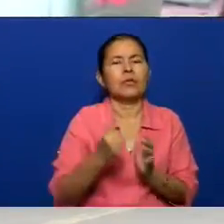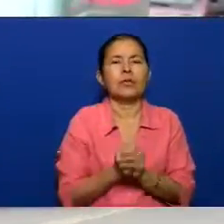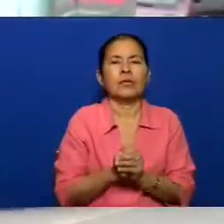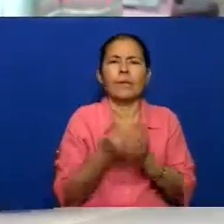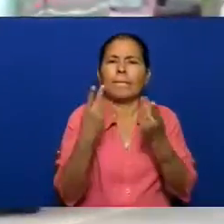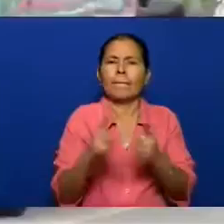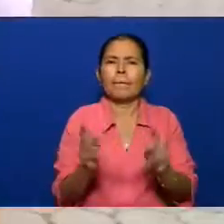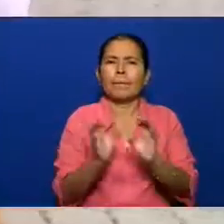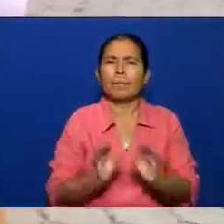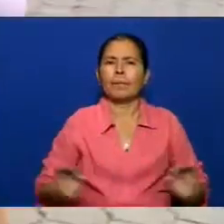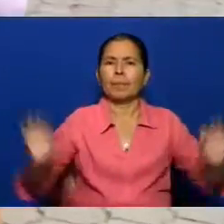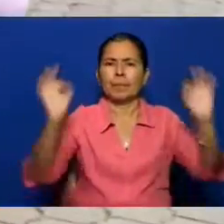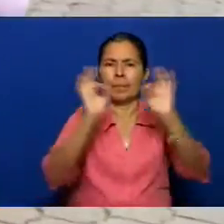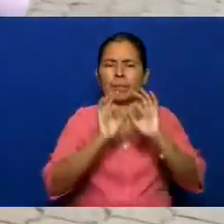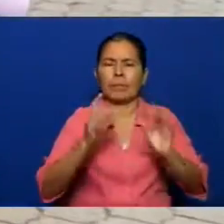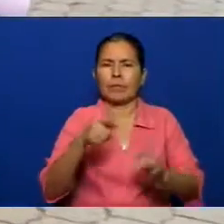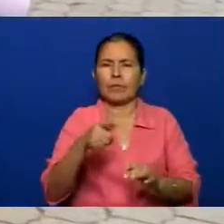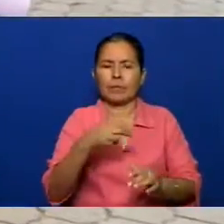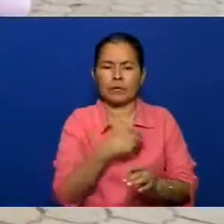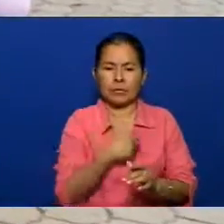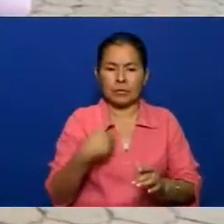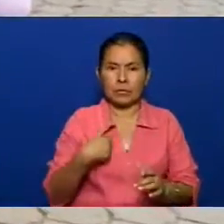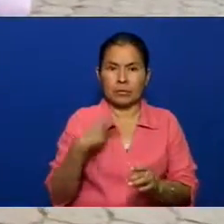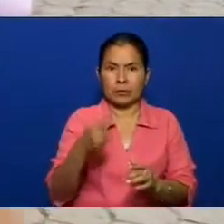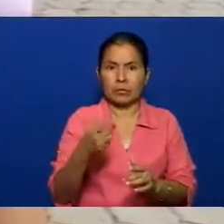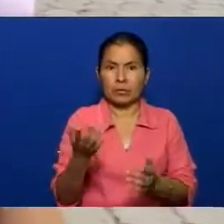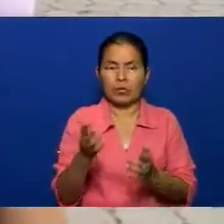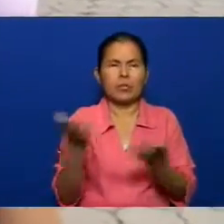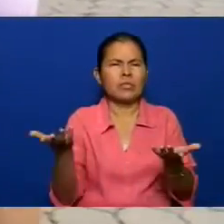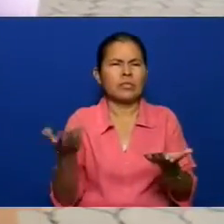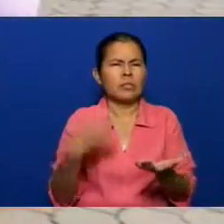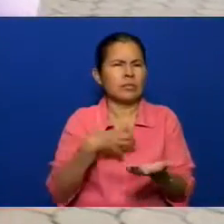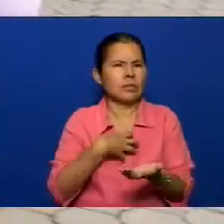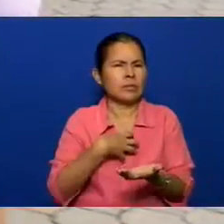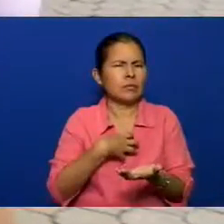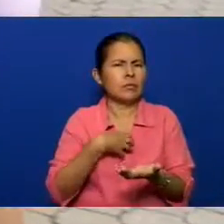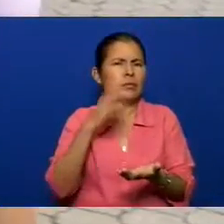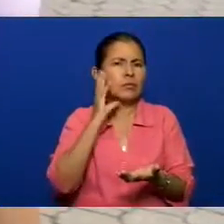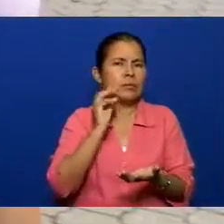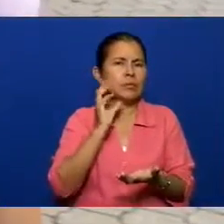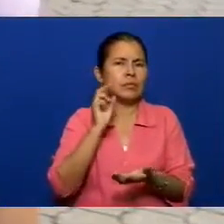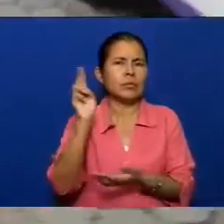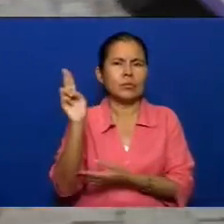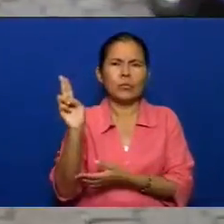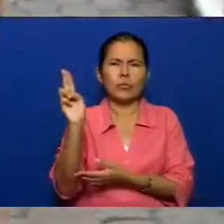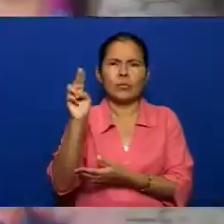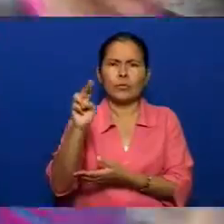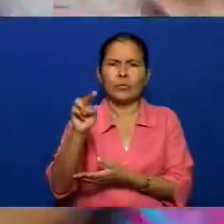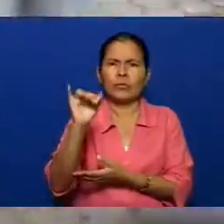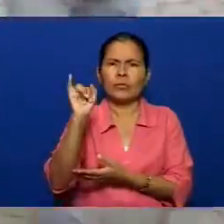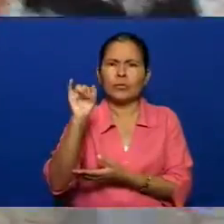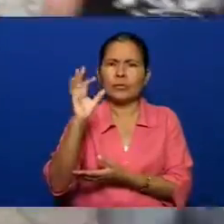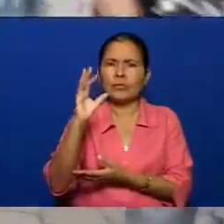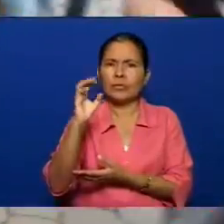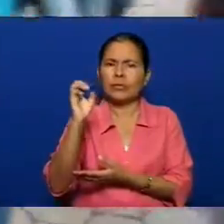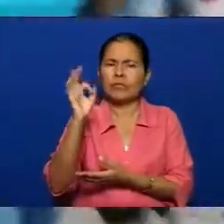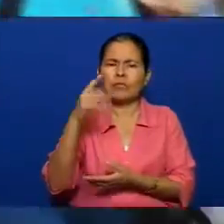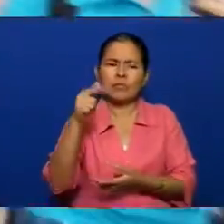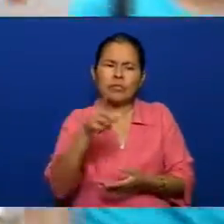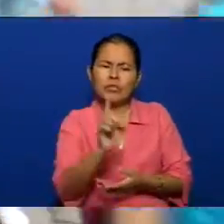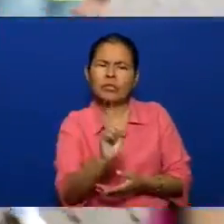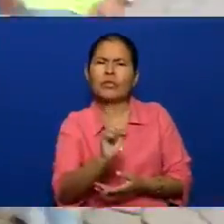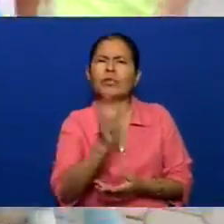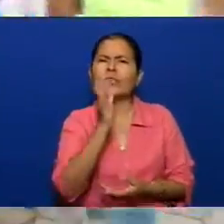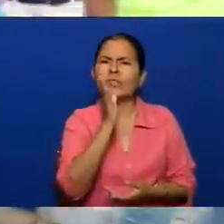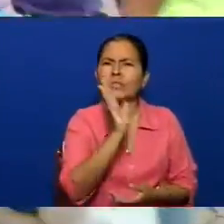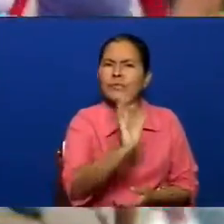lo importante es, para nosotros como UNICEF, ¿dónde está el niño y la niña en esto? Y creemos